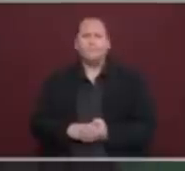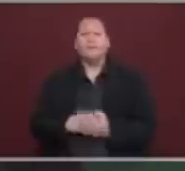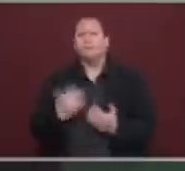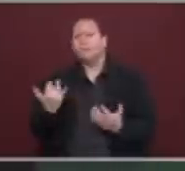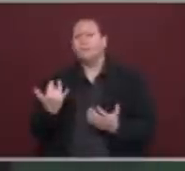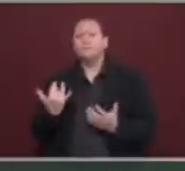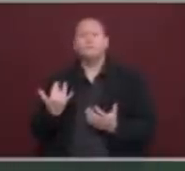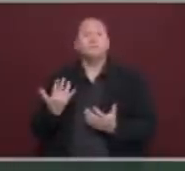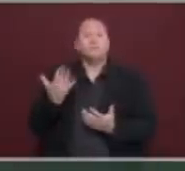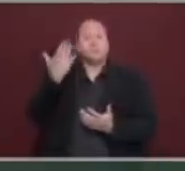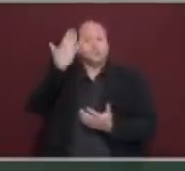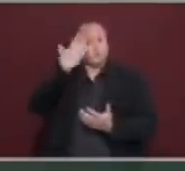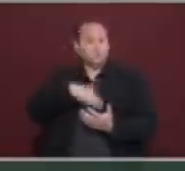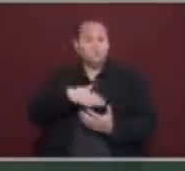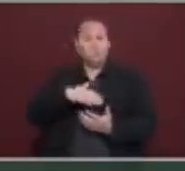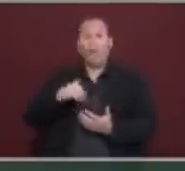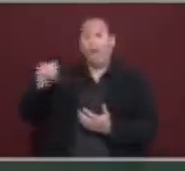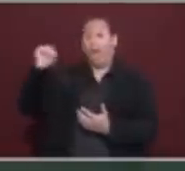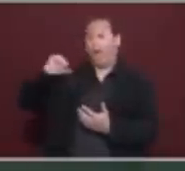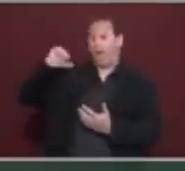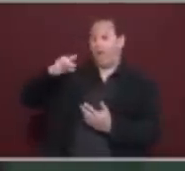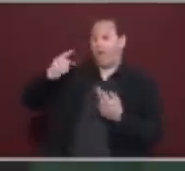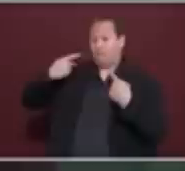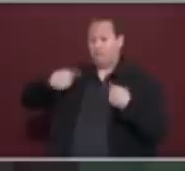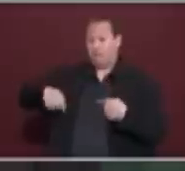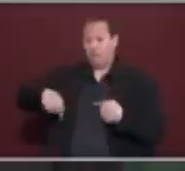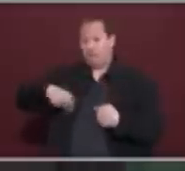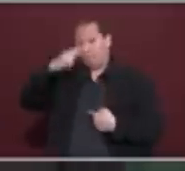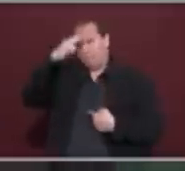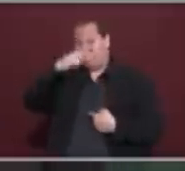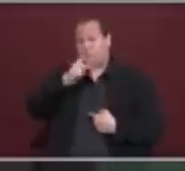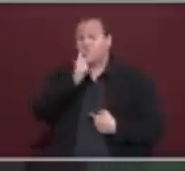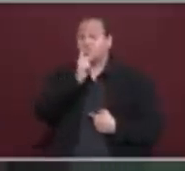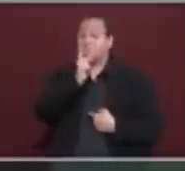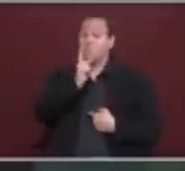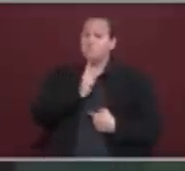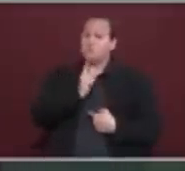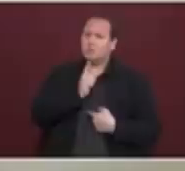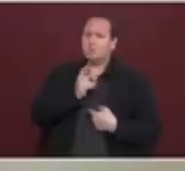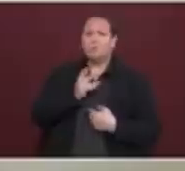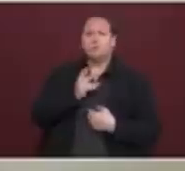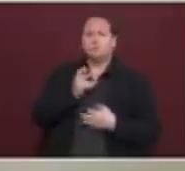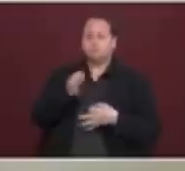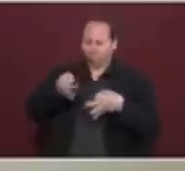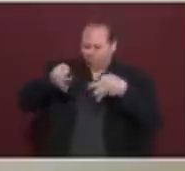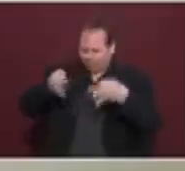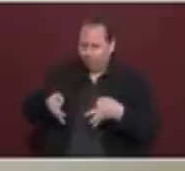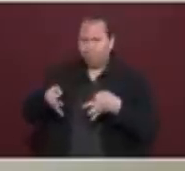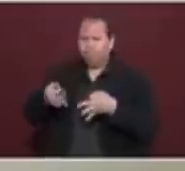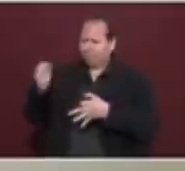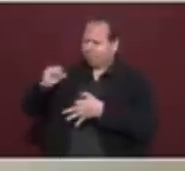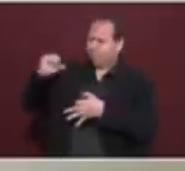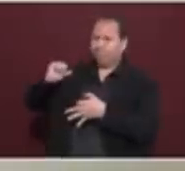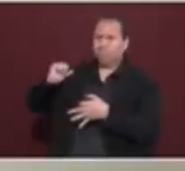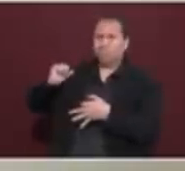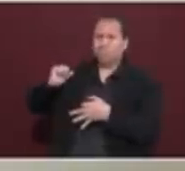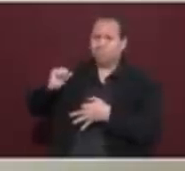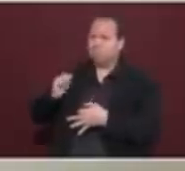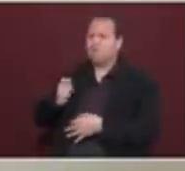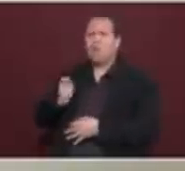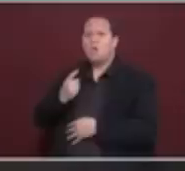y los padres de nuestra patria hidalgo y morelos fueron excomulgados